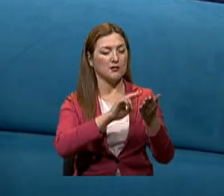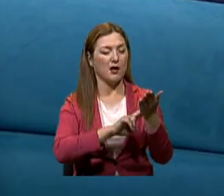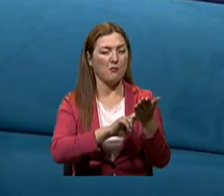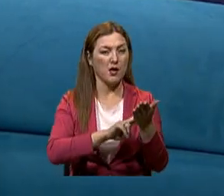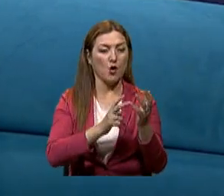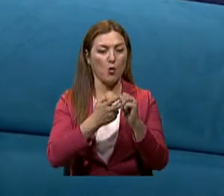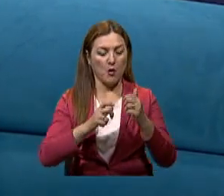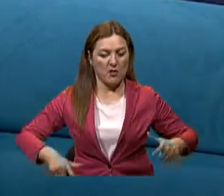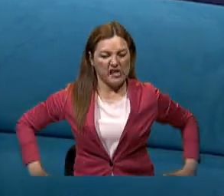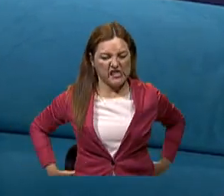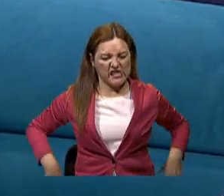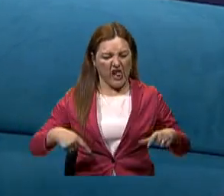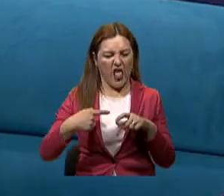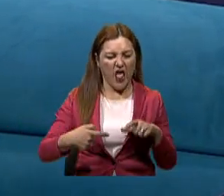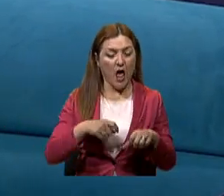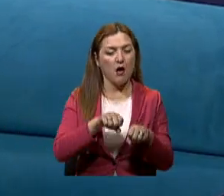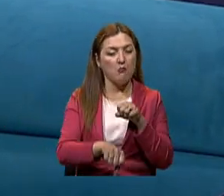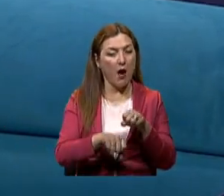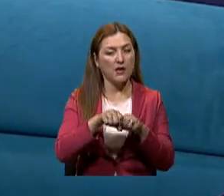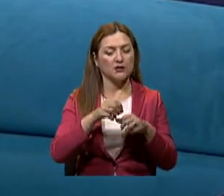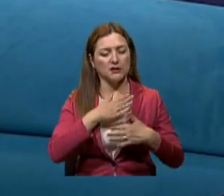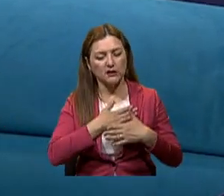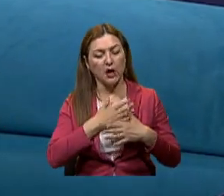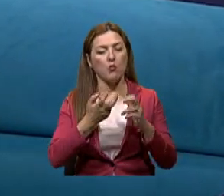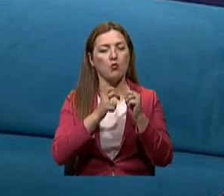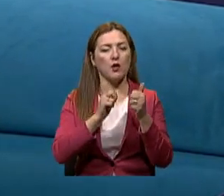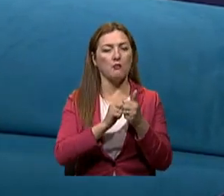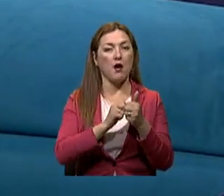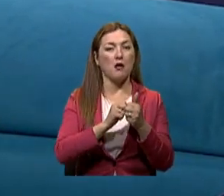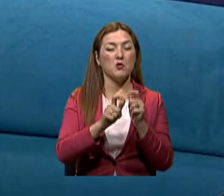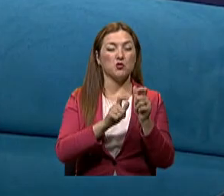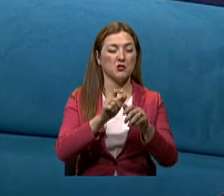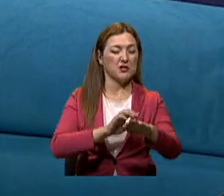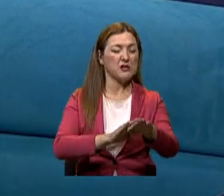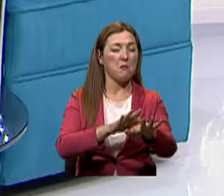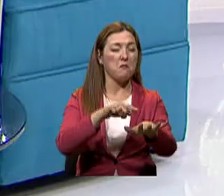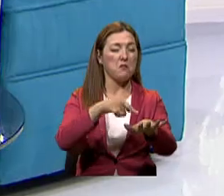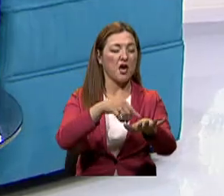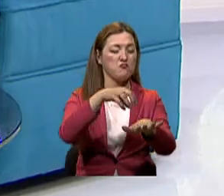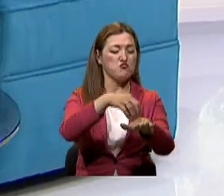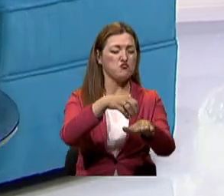esta enfermedad del pie diabético. Casi un 60% de los pacientes presentan esto. Correcto. Y